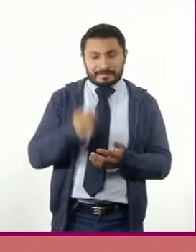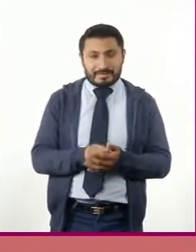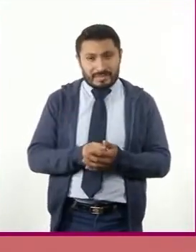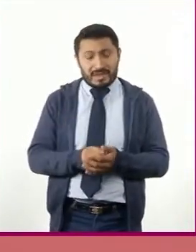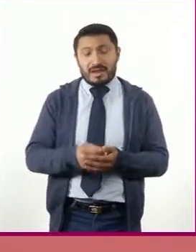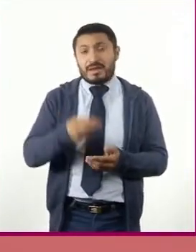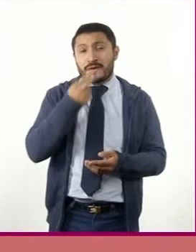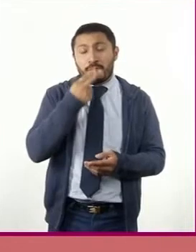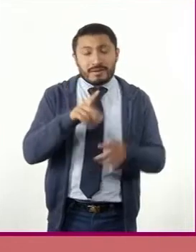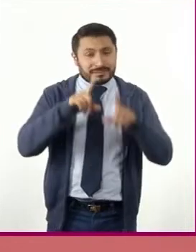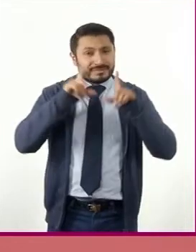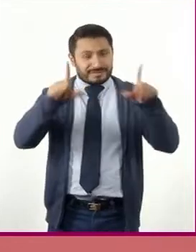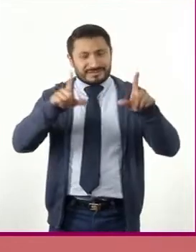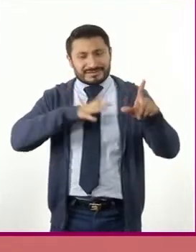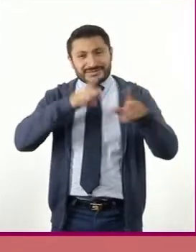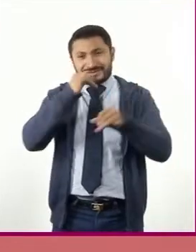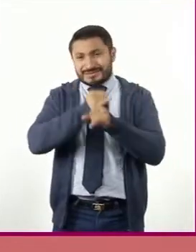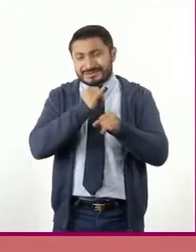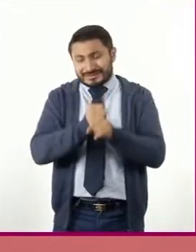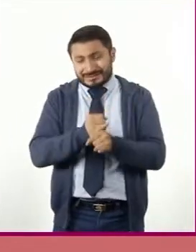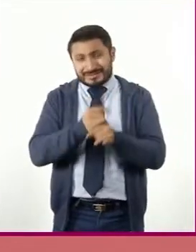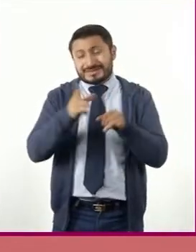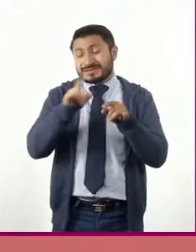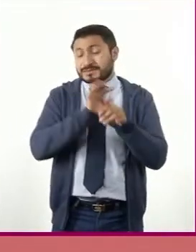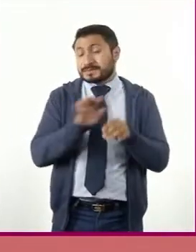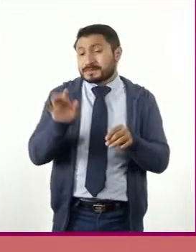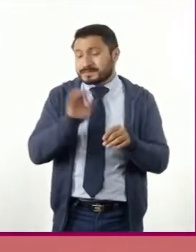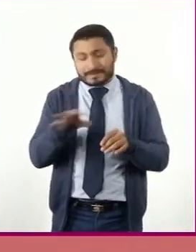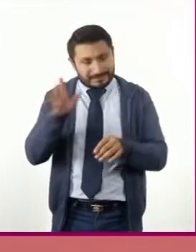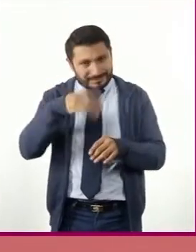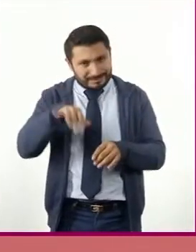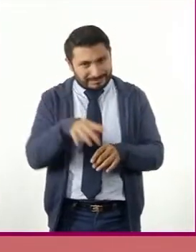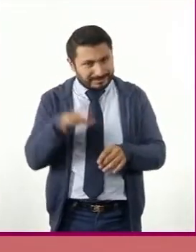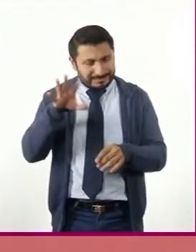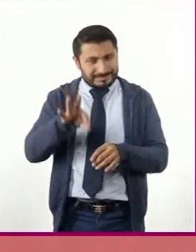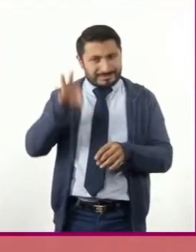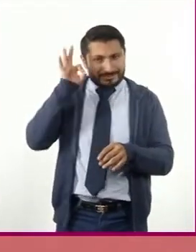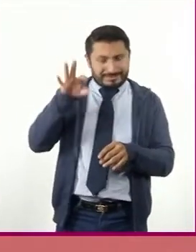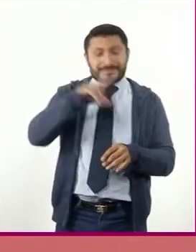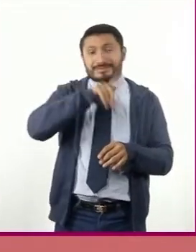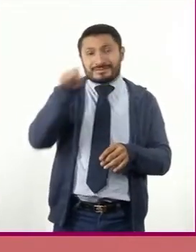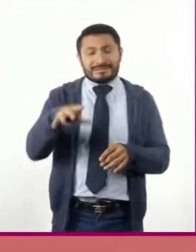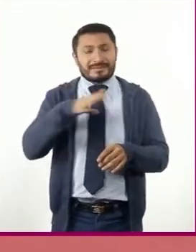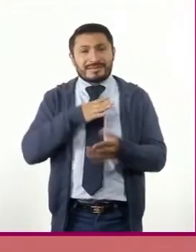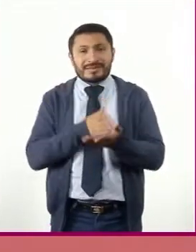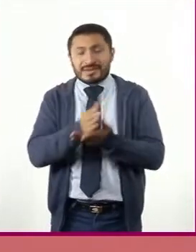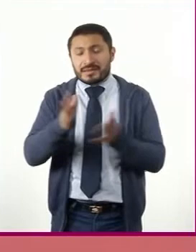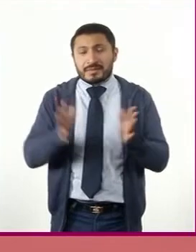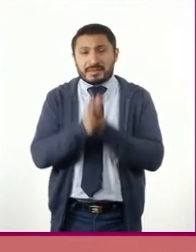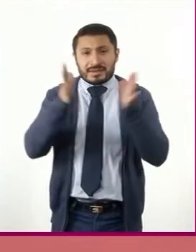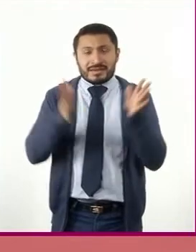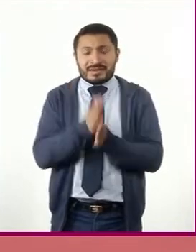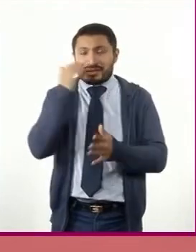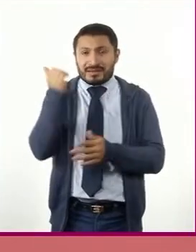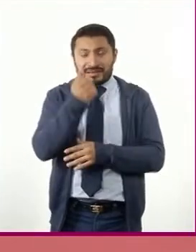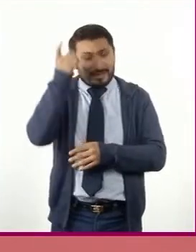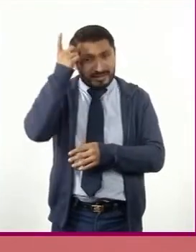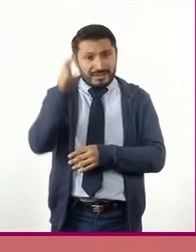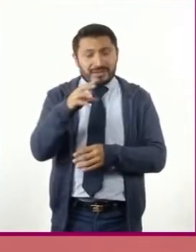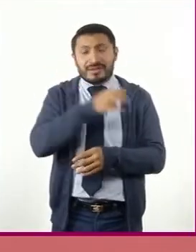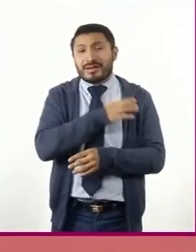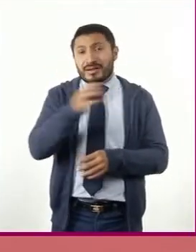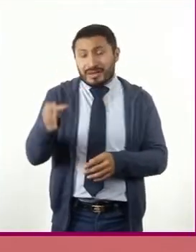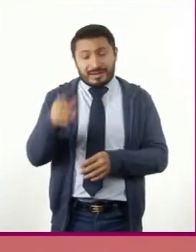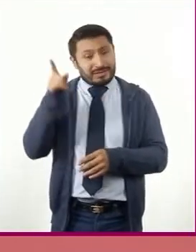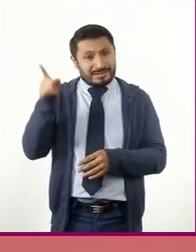una obra obtenido de internet y después tenemos acceso a la participación de los alumnos y el doctor Campos, gracias a las